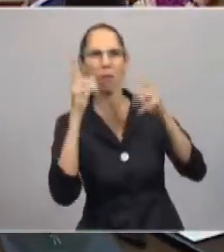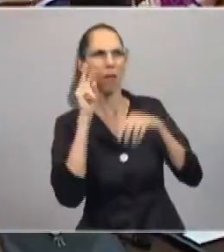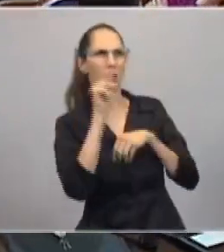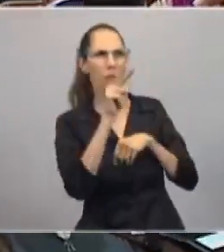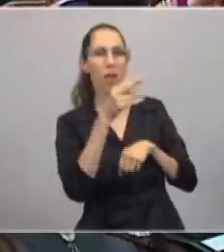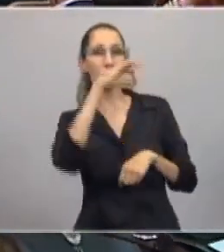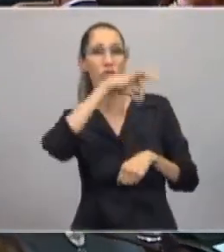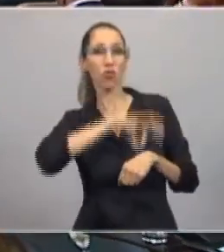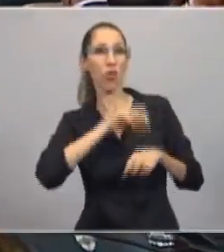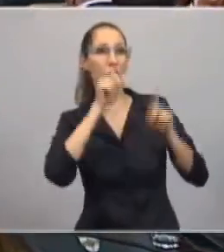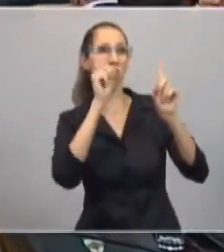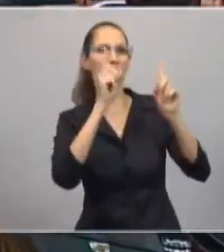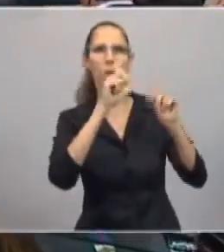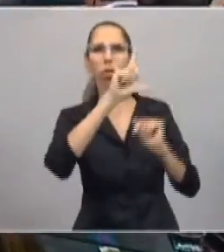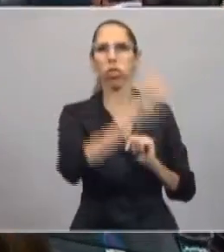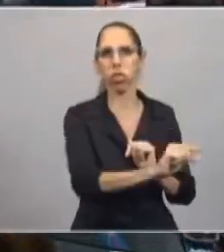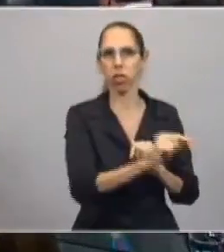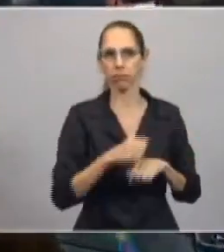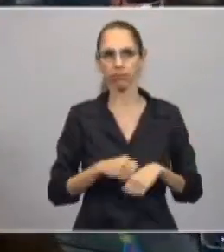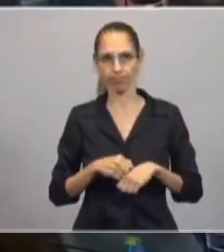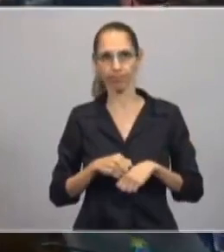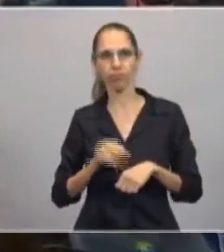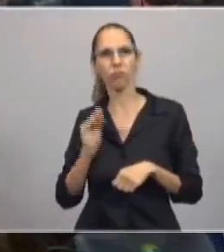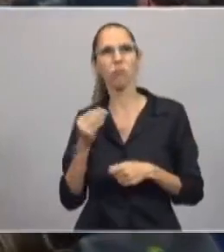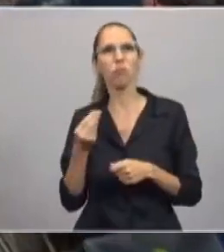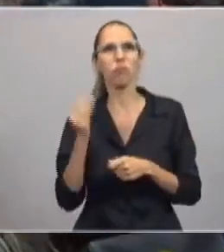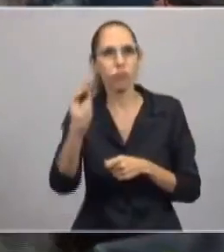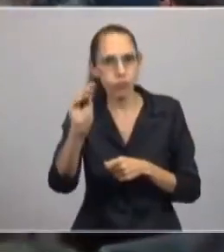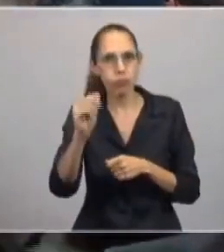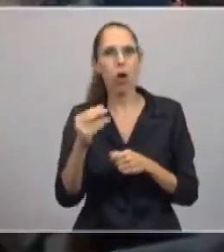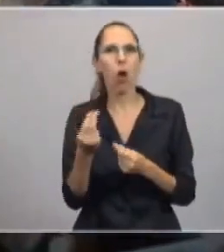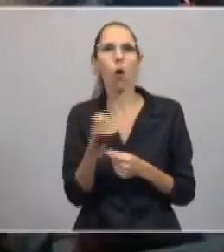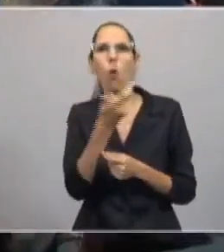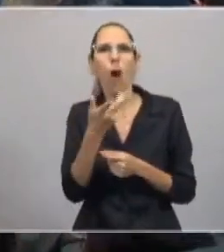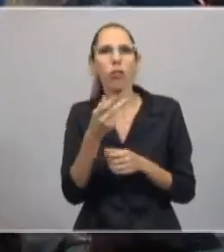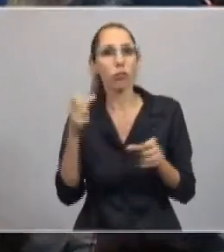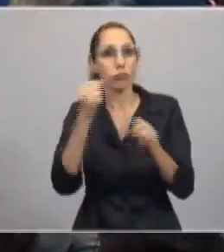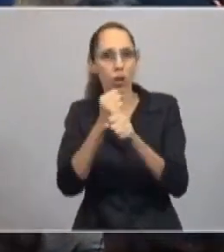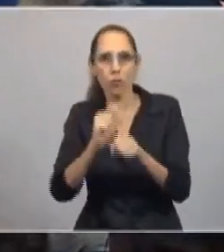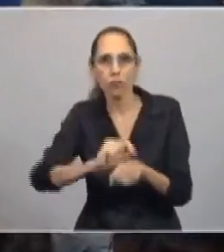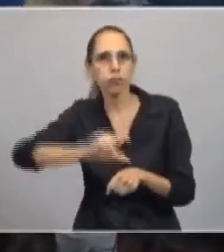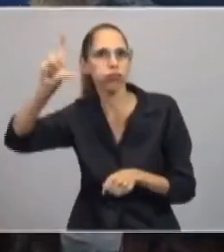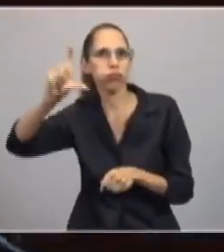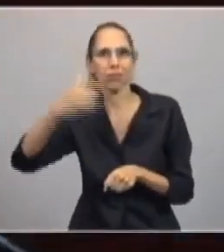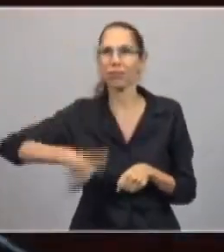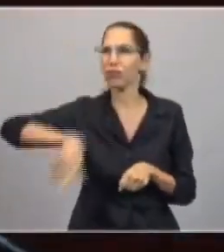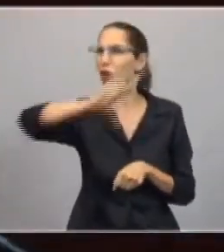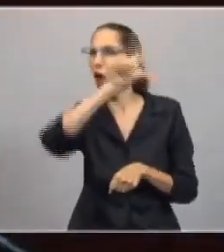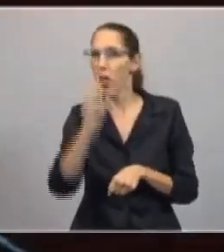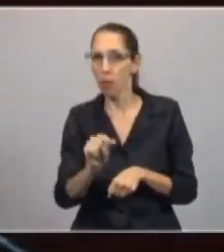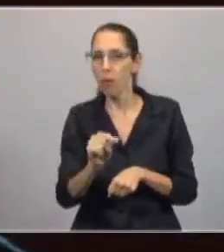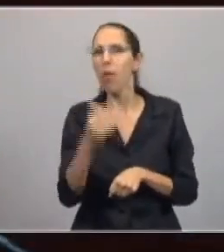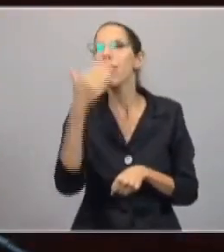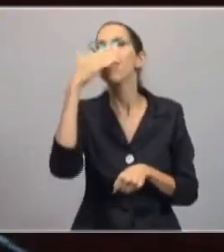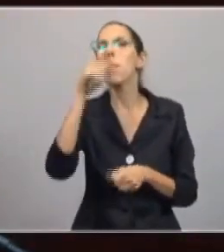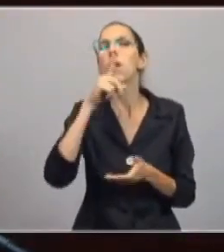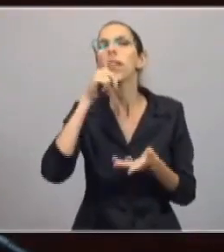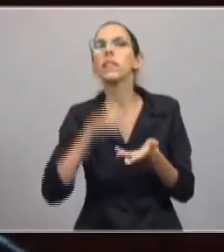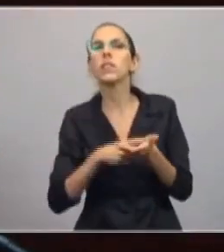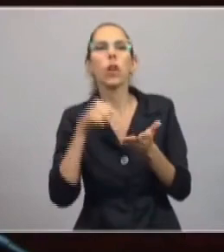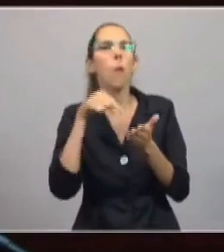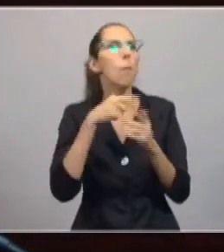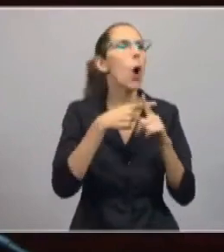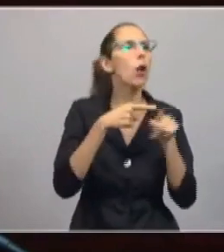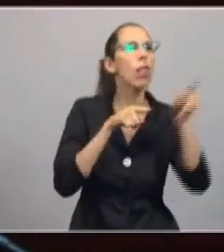docentes y aumentó el pasaje de colectivo en todo el país. Pero después aplicó medidas individuales. A